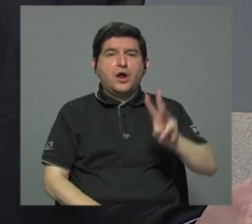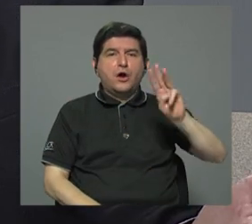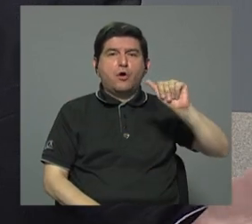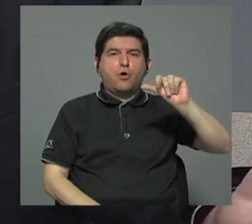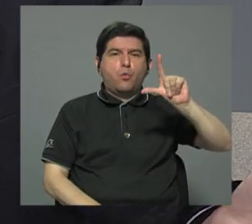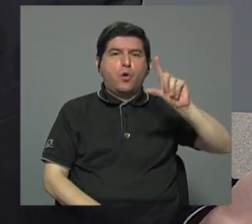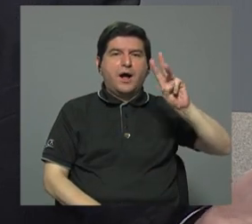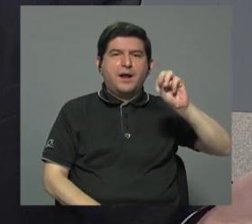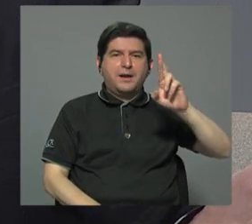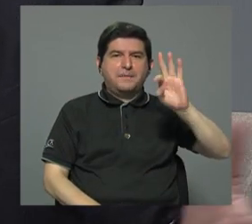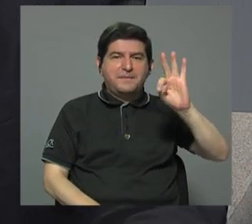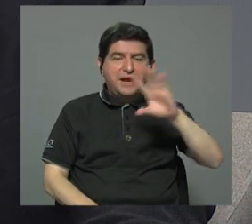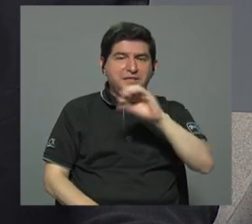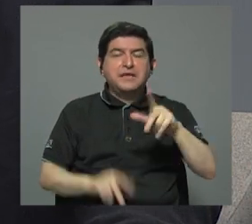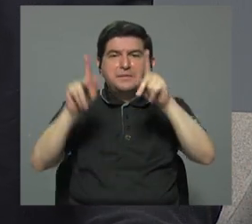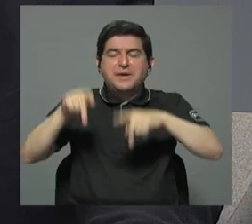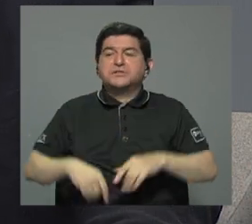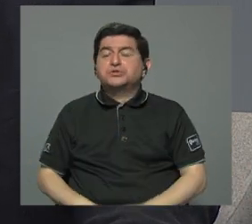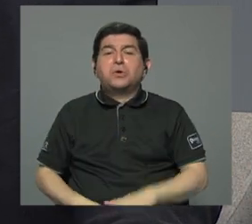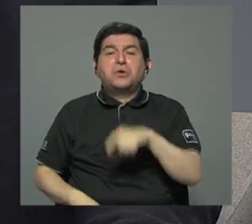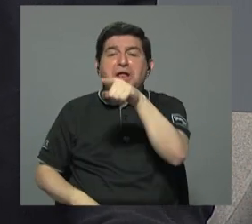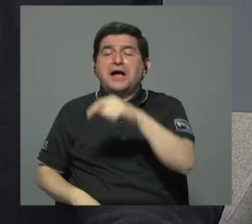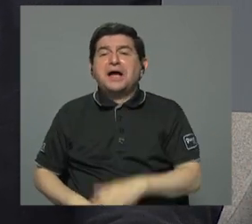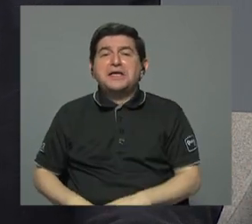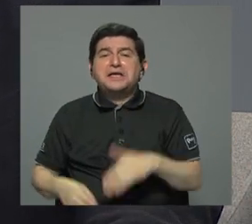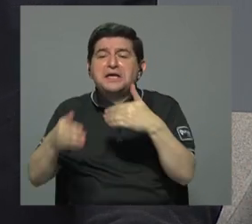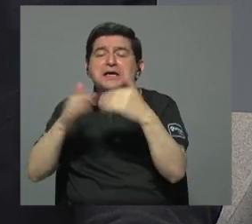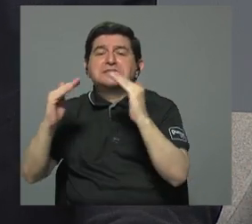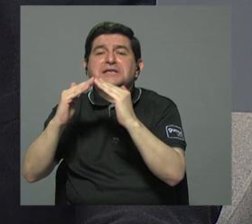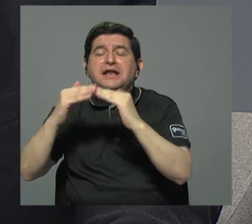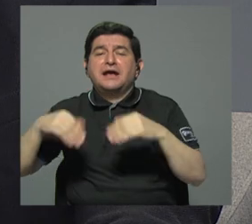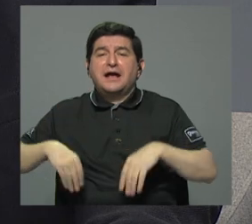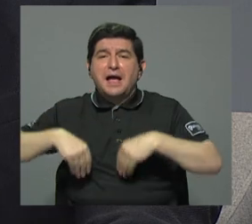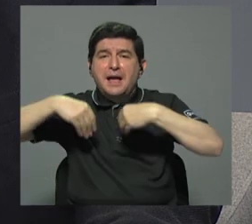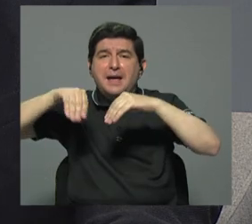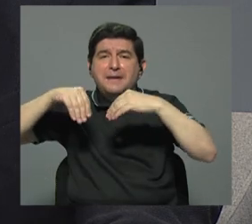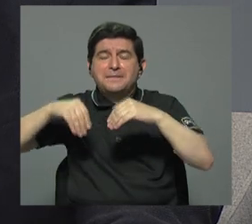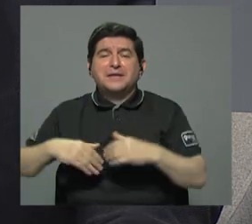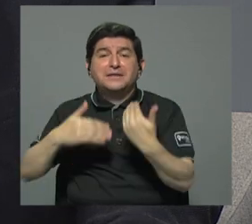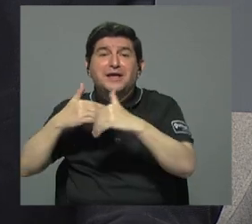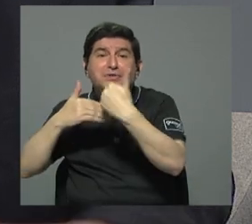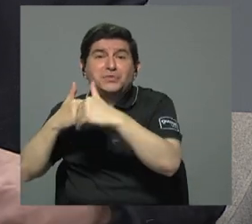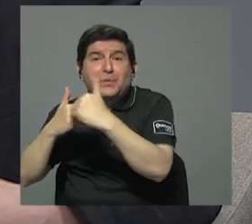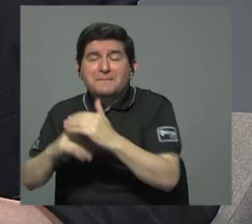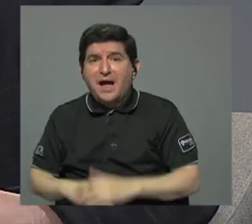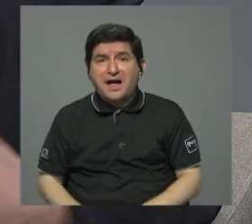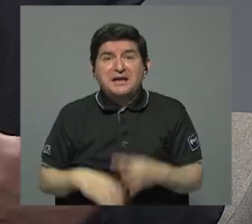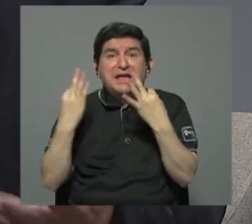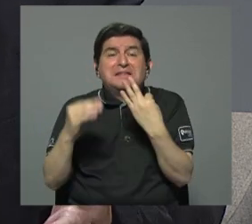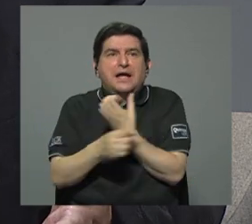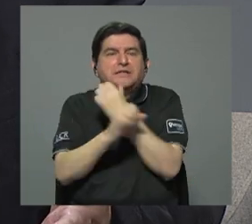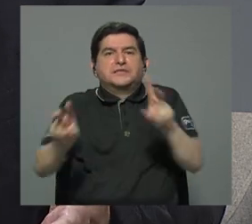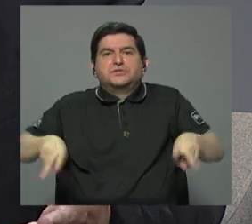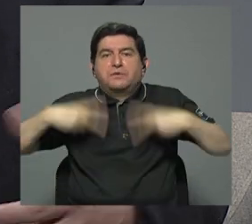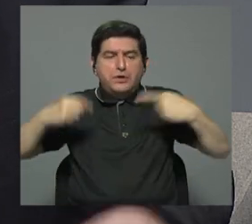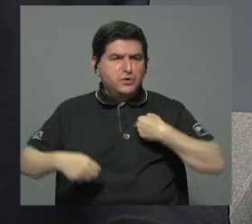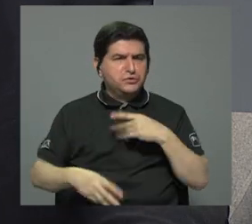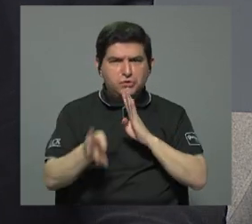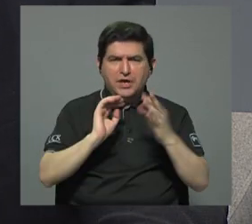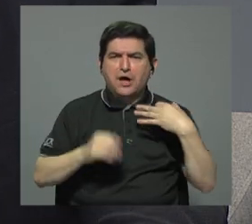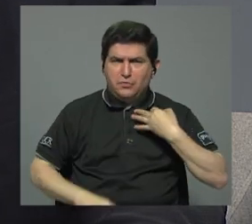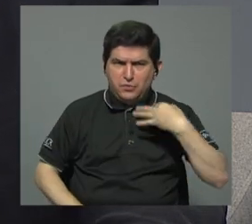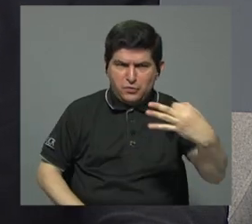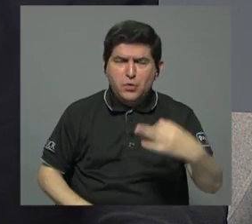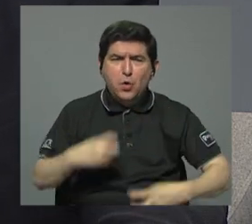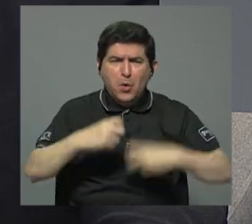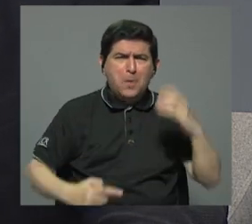que, o el panadero que vende ahí a la par y que está haciendo esfuerzos gigantescos por sobrevivir, donde yo que converso con ellos todos los días, su